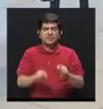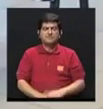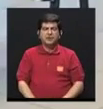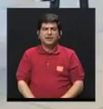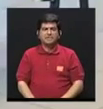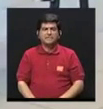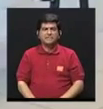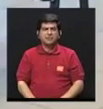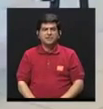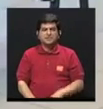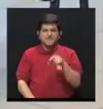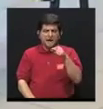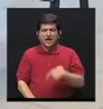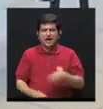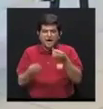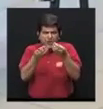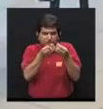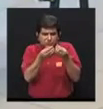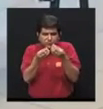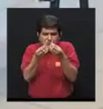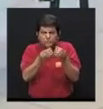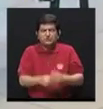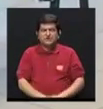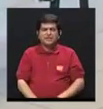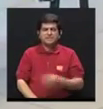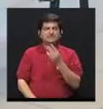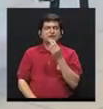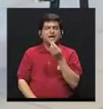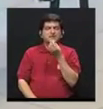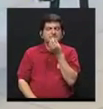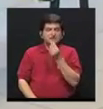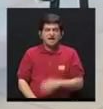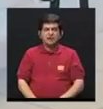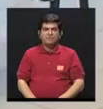son naturales, el azafrán, la vainilla,